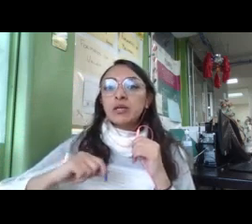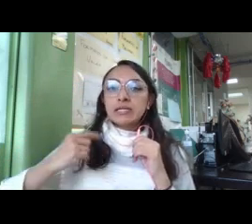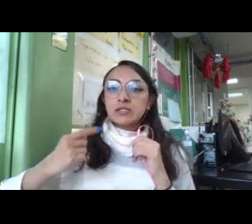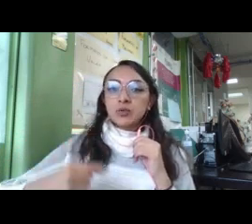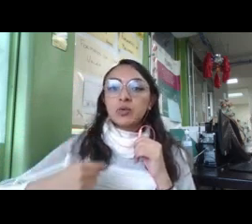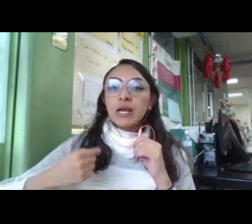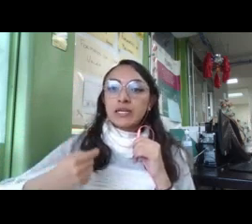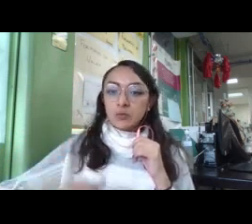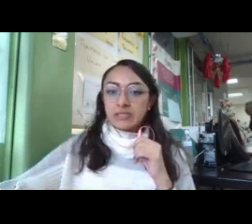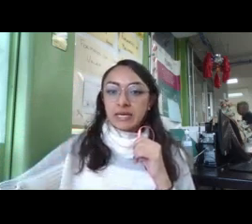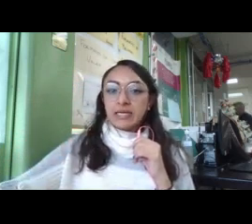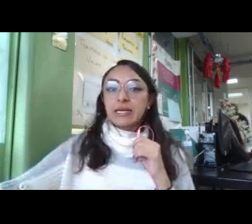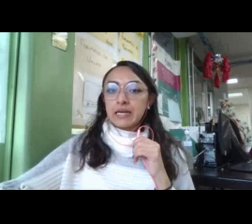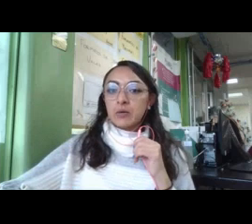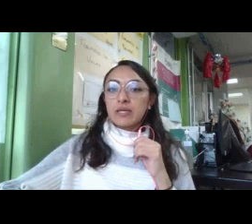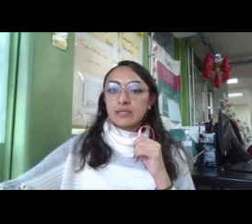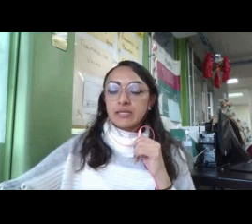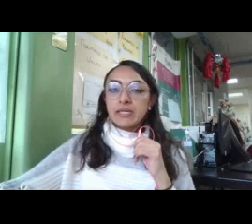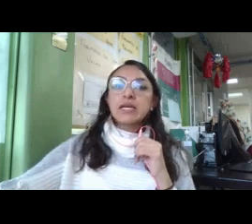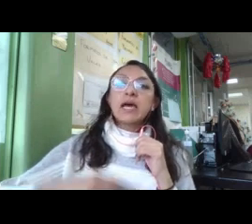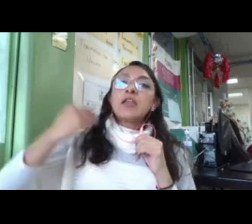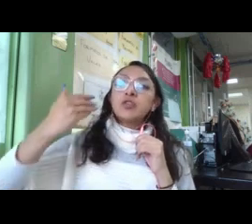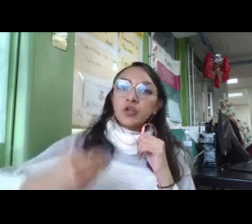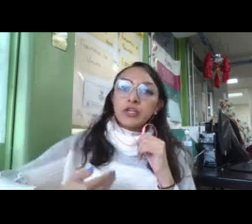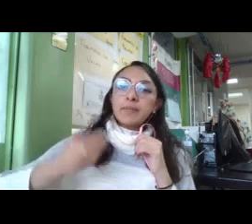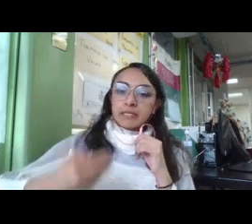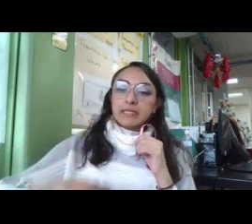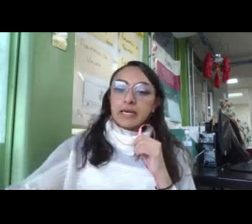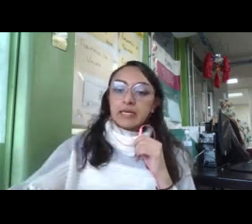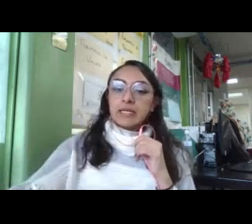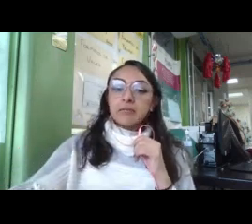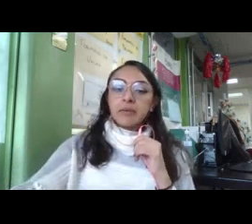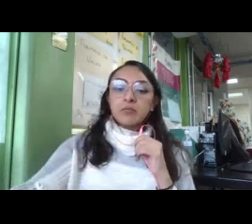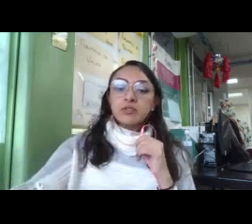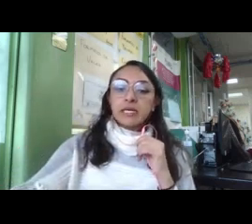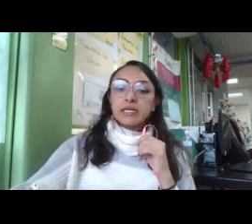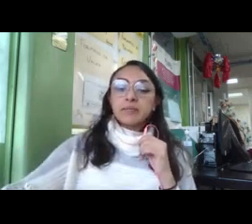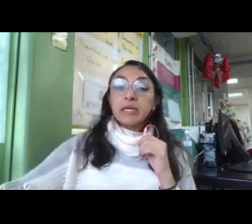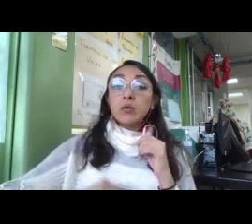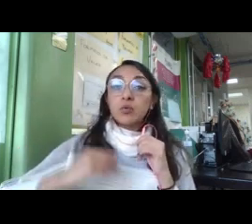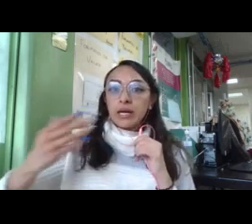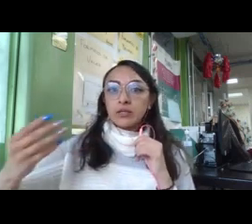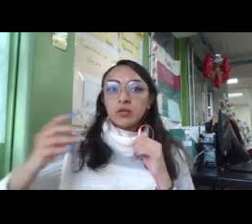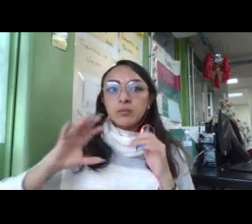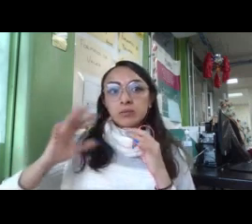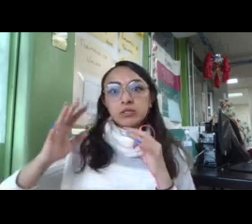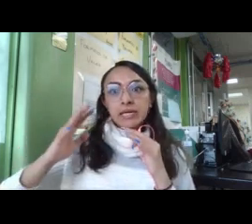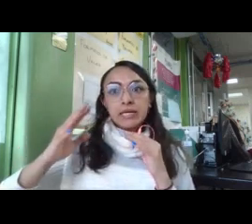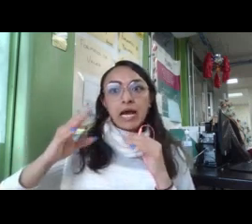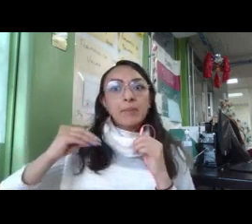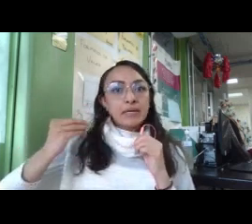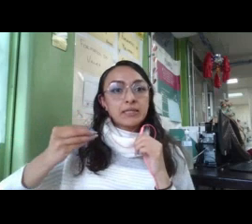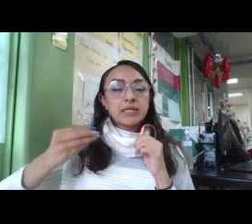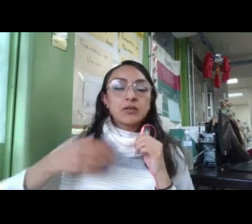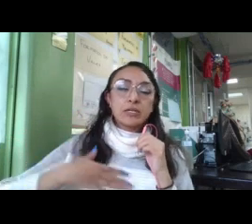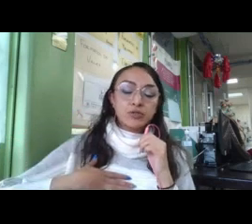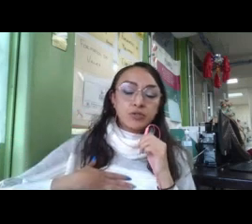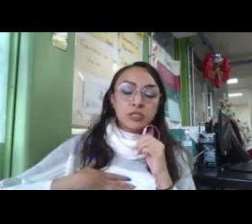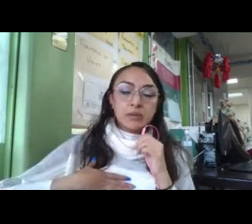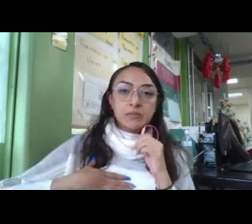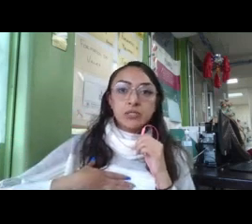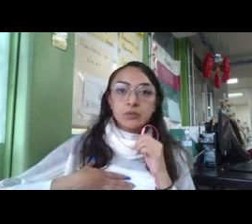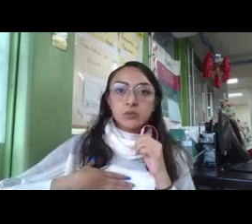generando la estructura lingüística de la lengua de señas, donde a partir de ahí vamos a ir vinculando o vamos a ir a partir de lo